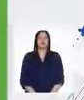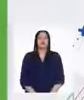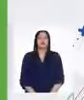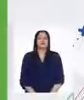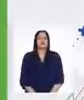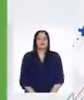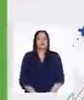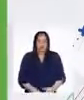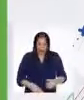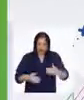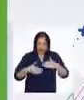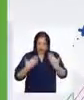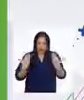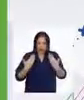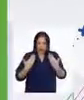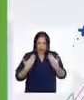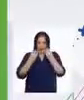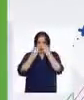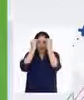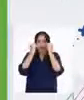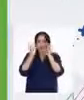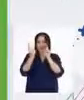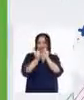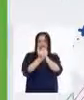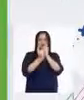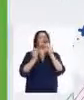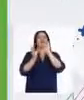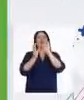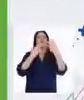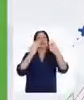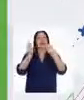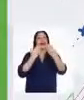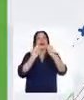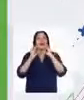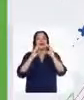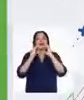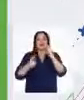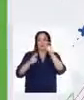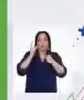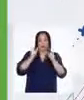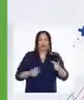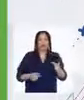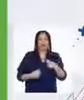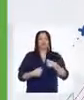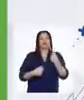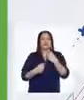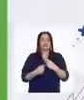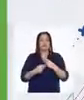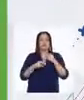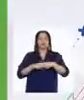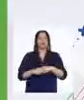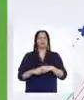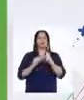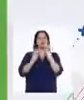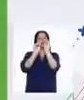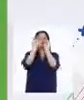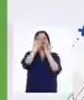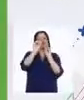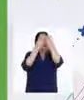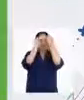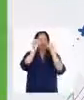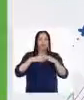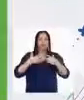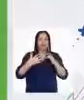tener comunicación con las personas que podrían no solamente ir a maquillar y ya, sino que tener